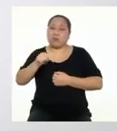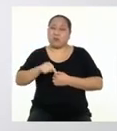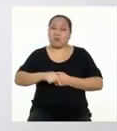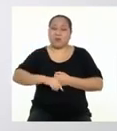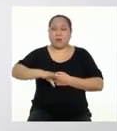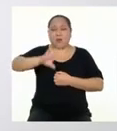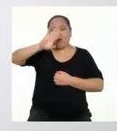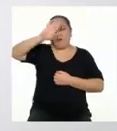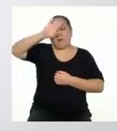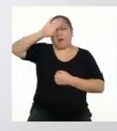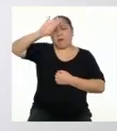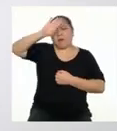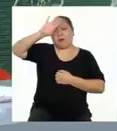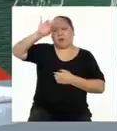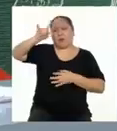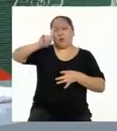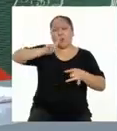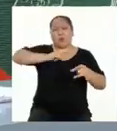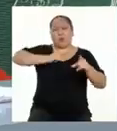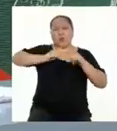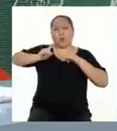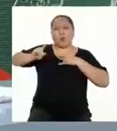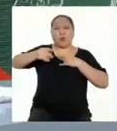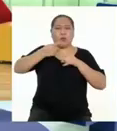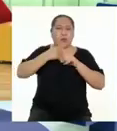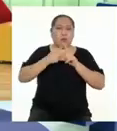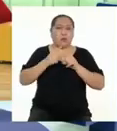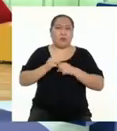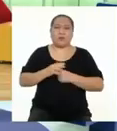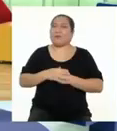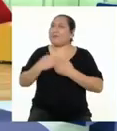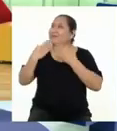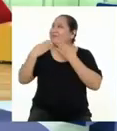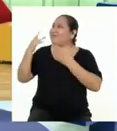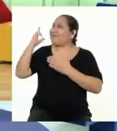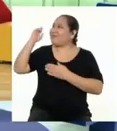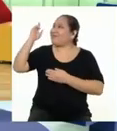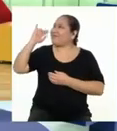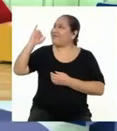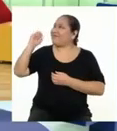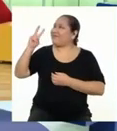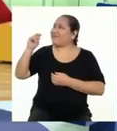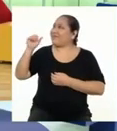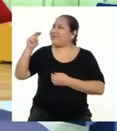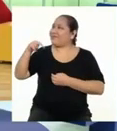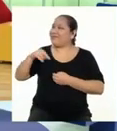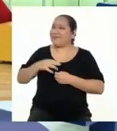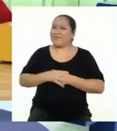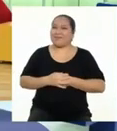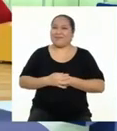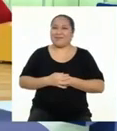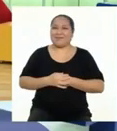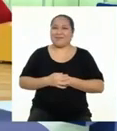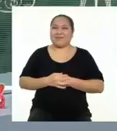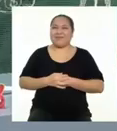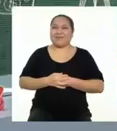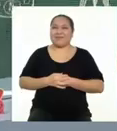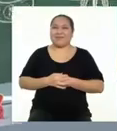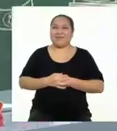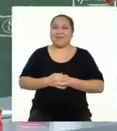consigo infecciones diversas. Gracias, profesor Iván.